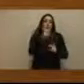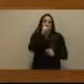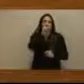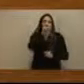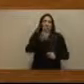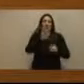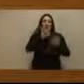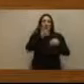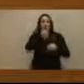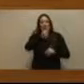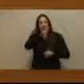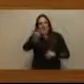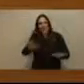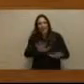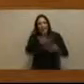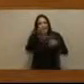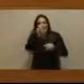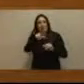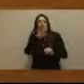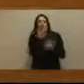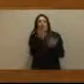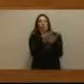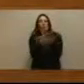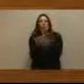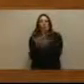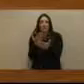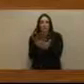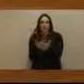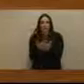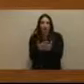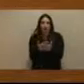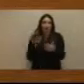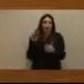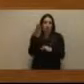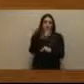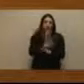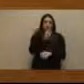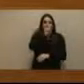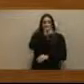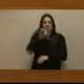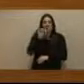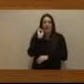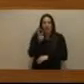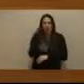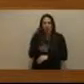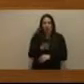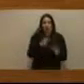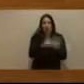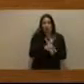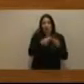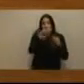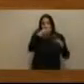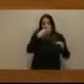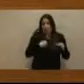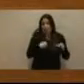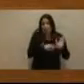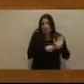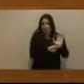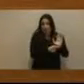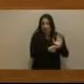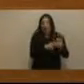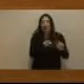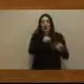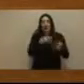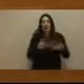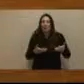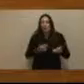2010, como en su justificación de la misma presentada en el año 2014, es decir, de los papeles que han cambiado. Y tiene un párrafo